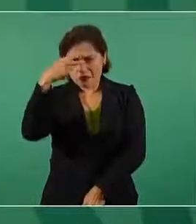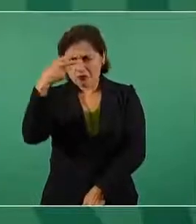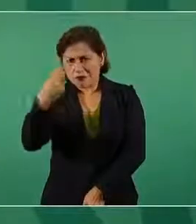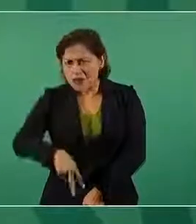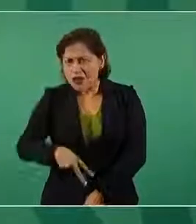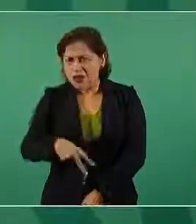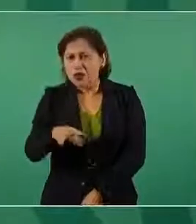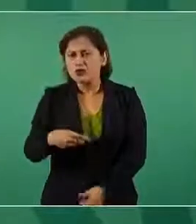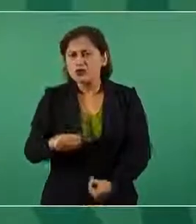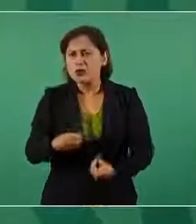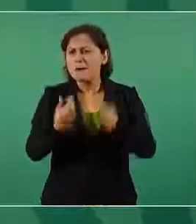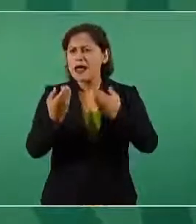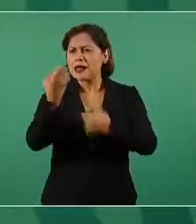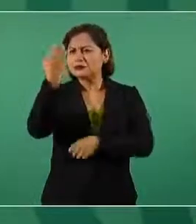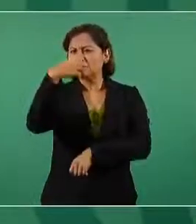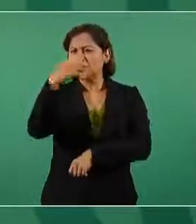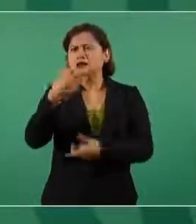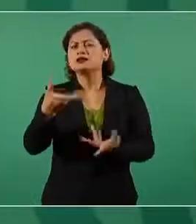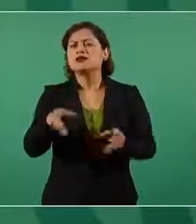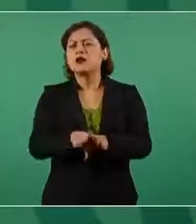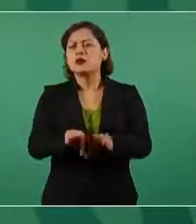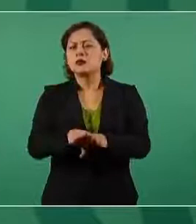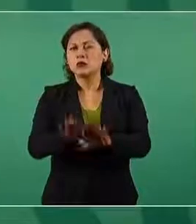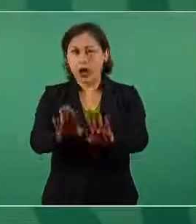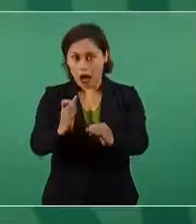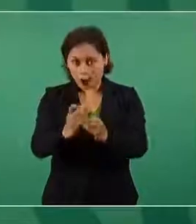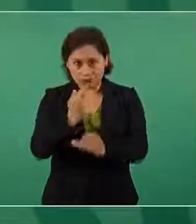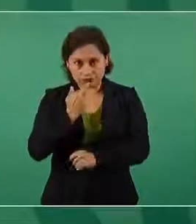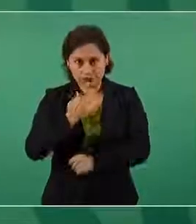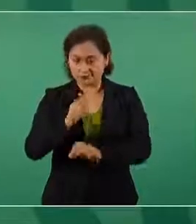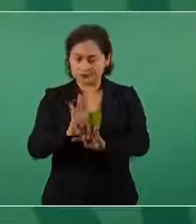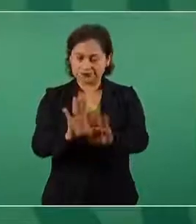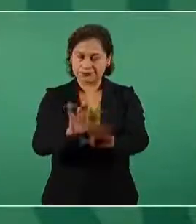que te vayas pensando. ¿Cuándo